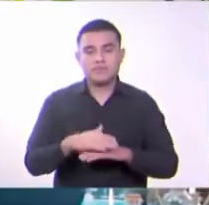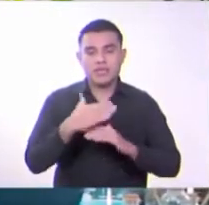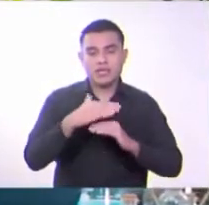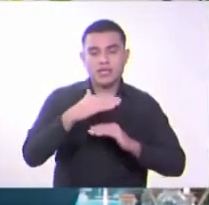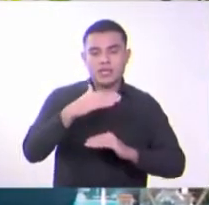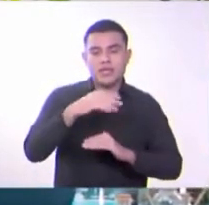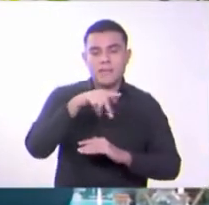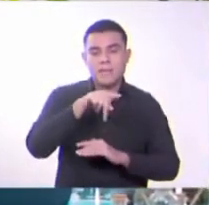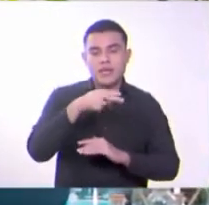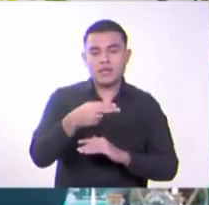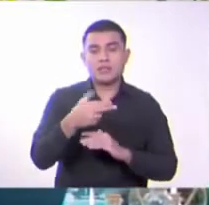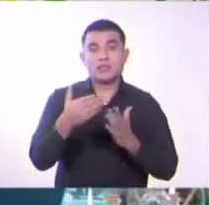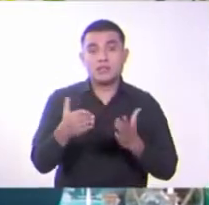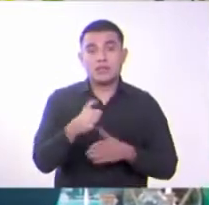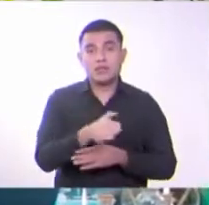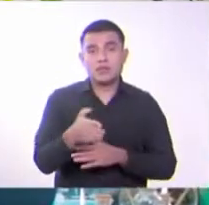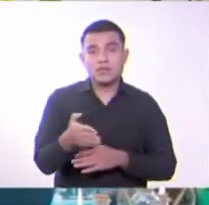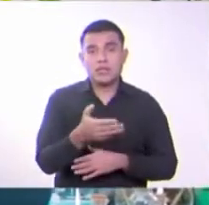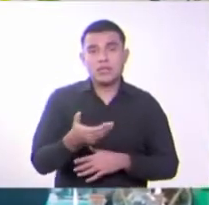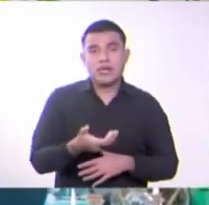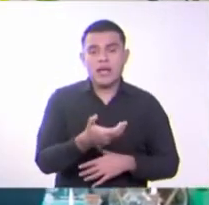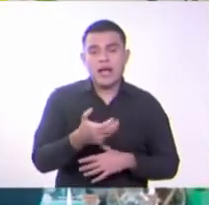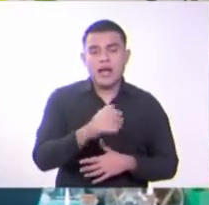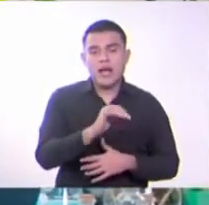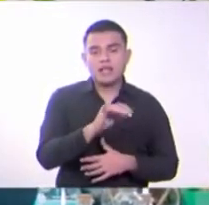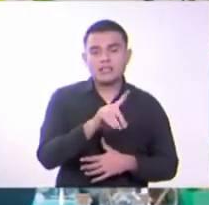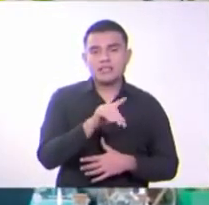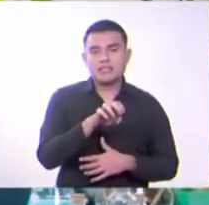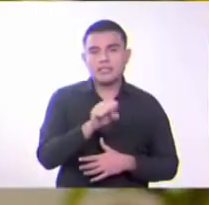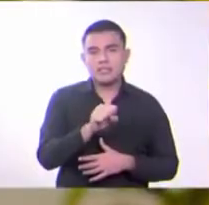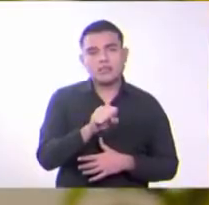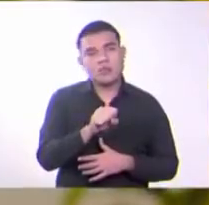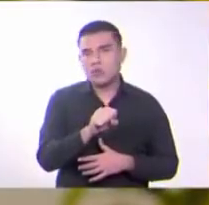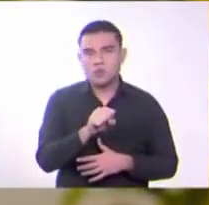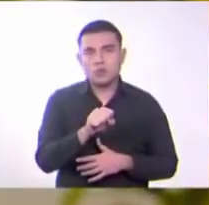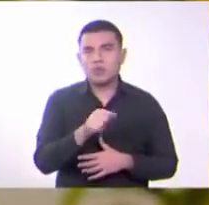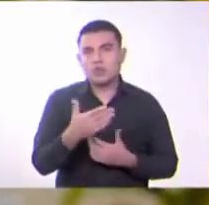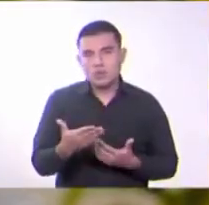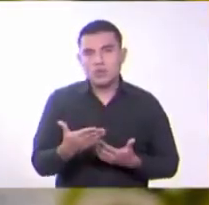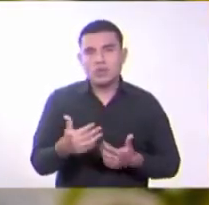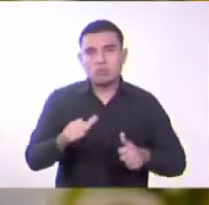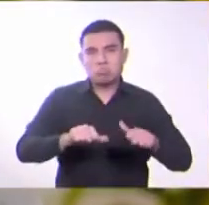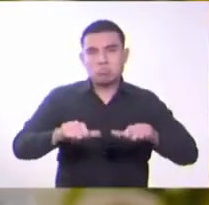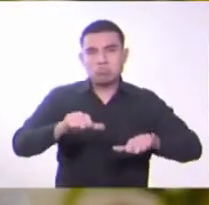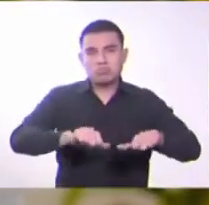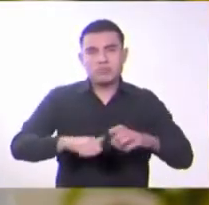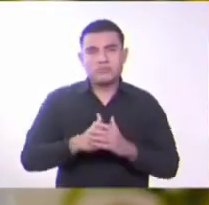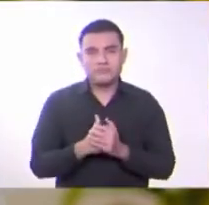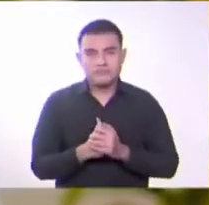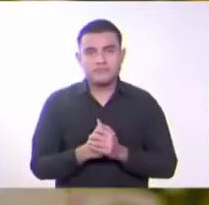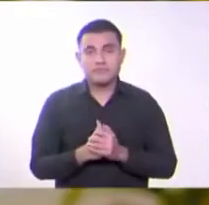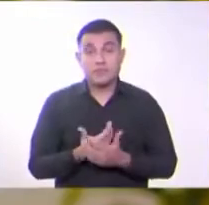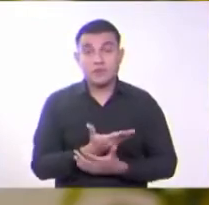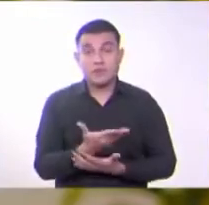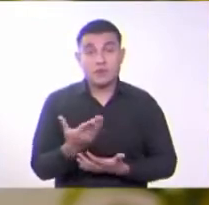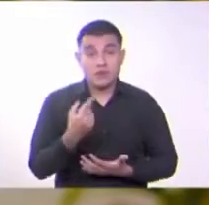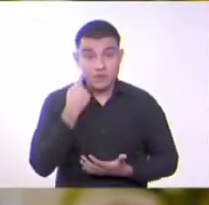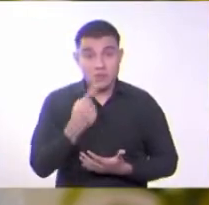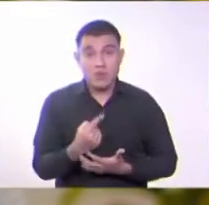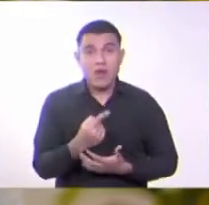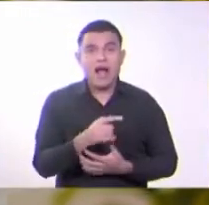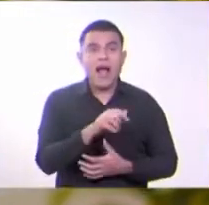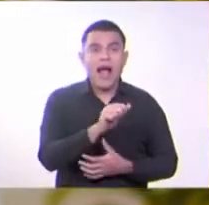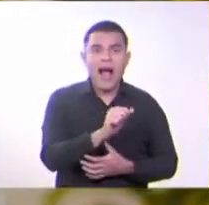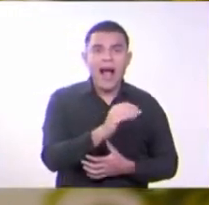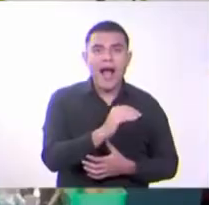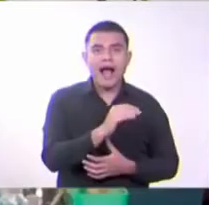para determinar la acidez o basicidad de una sustancia. De esta forma, los determinamos como ácidos o